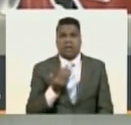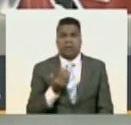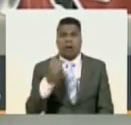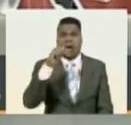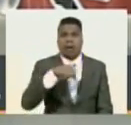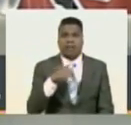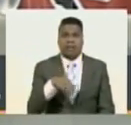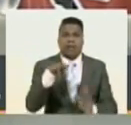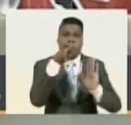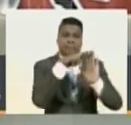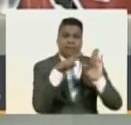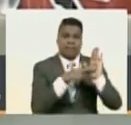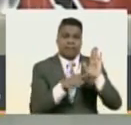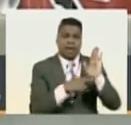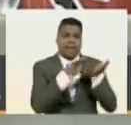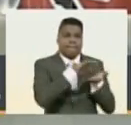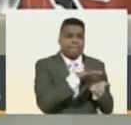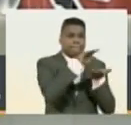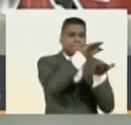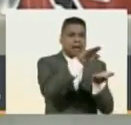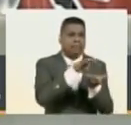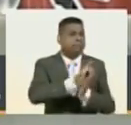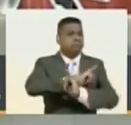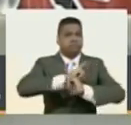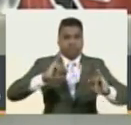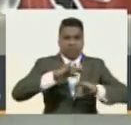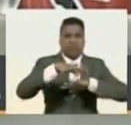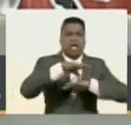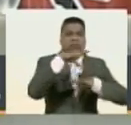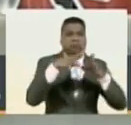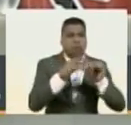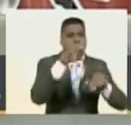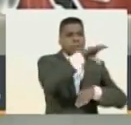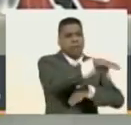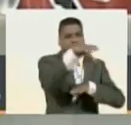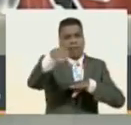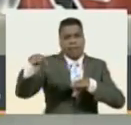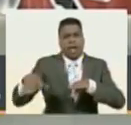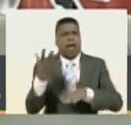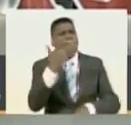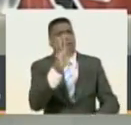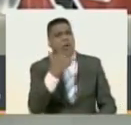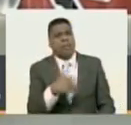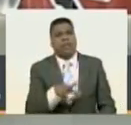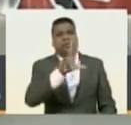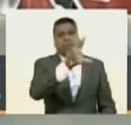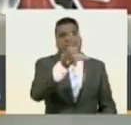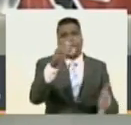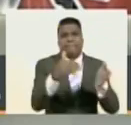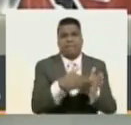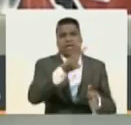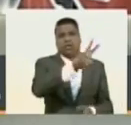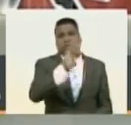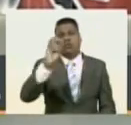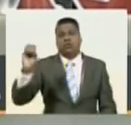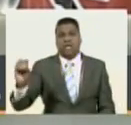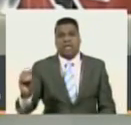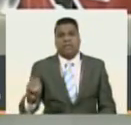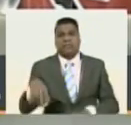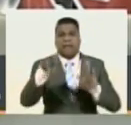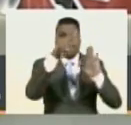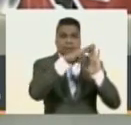los recaudos en la modalidad territorial. De estas, aproximadamente unas 3.200 han llevado sus